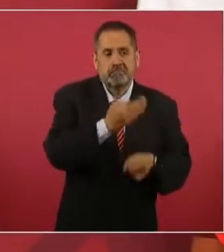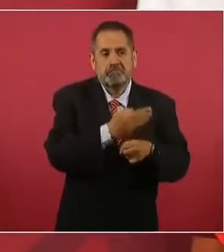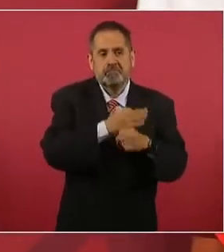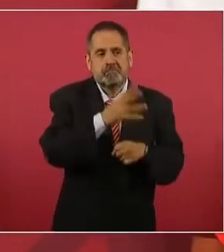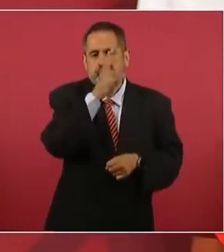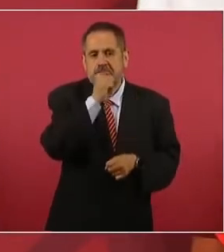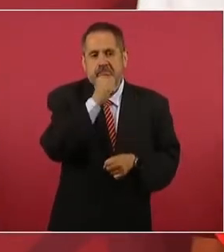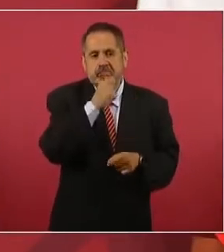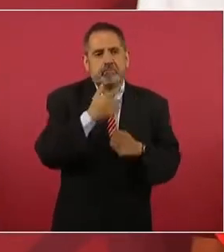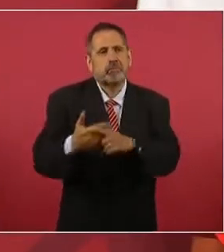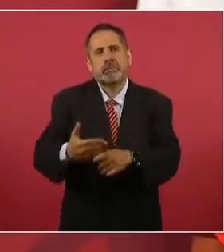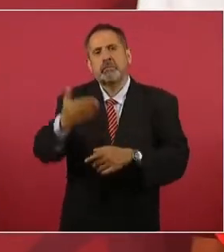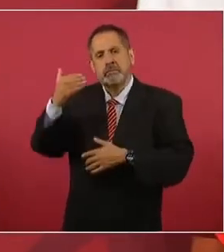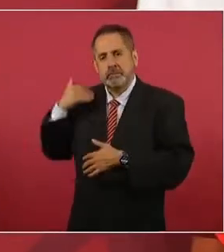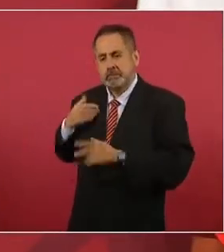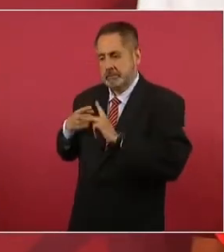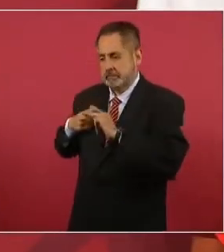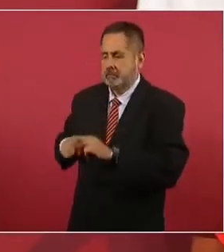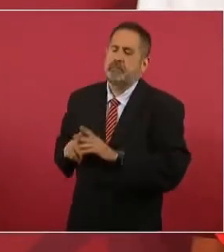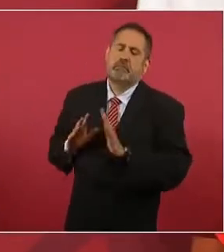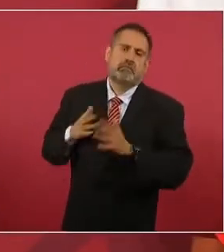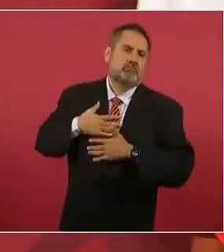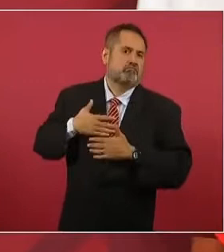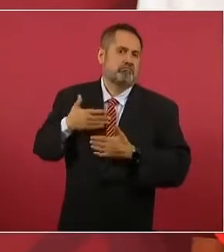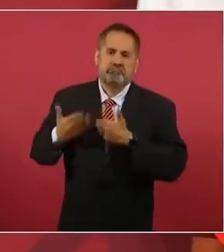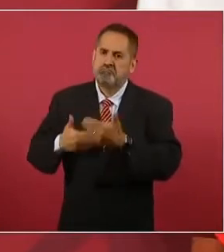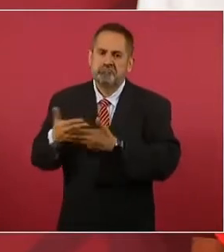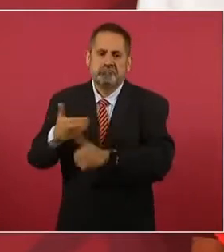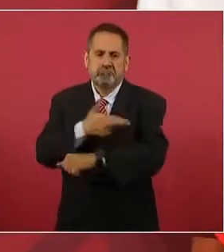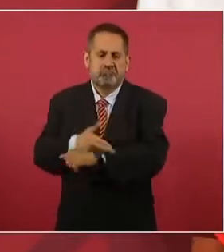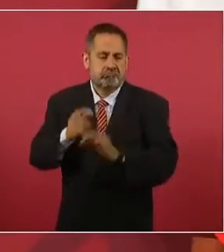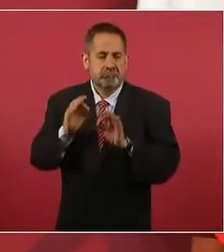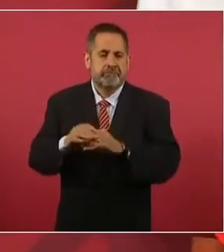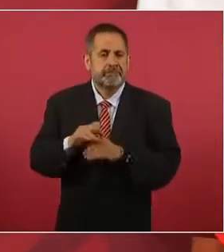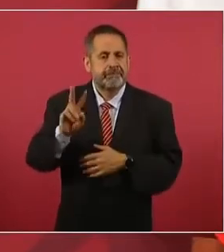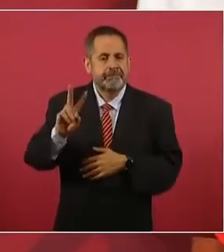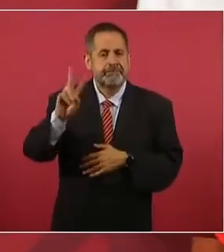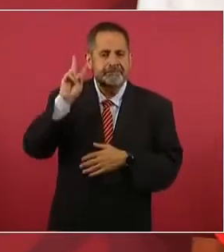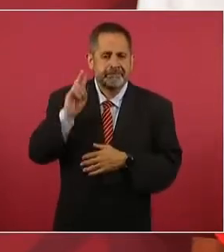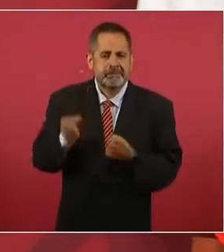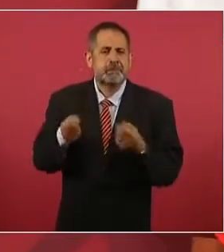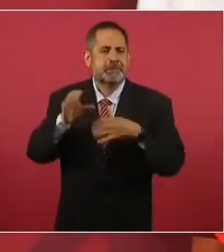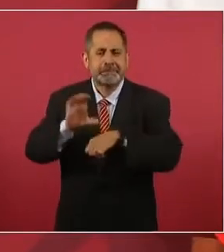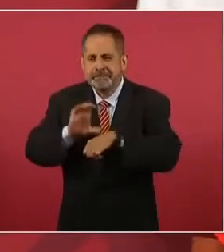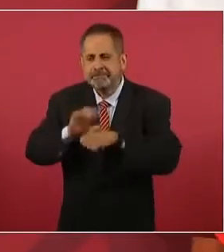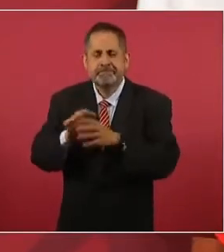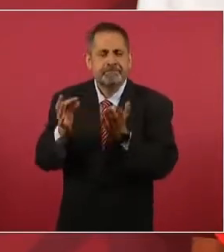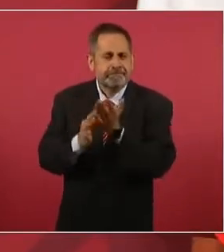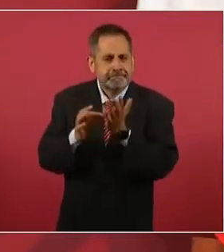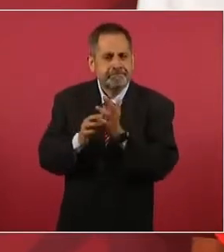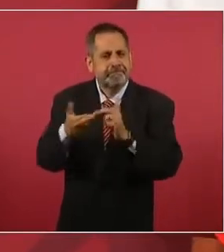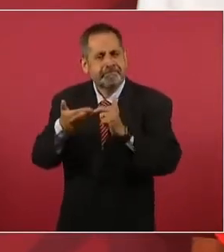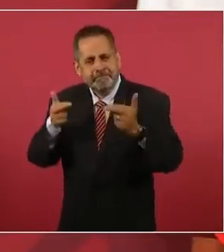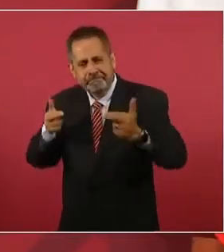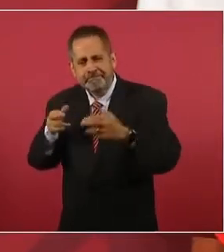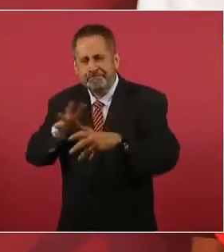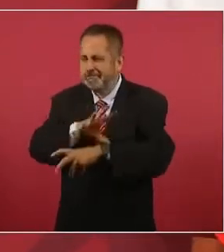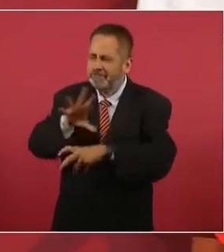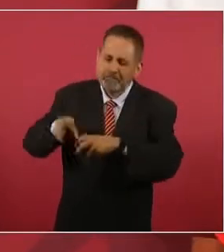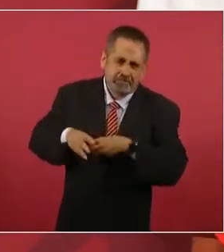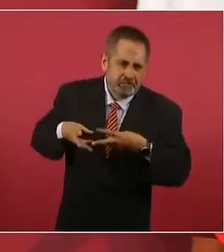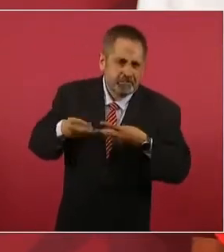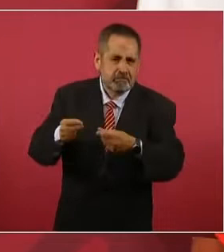obra, se explicó el viernes cuánto cemento, cuánta varilla, toda